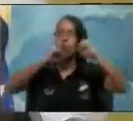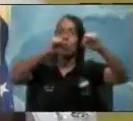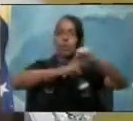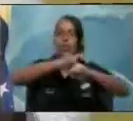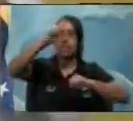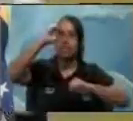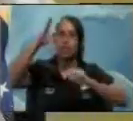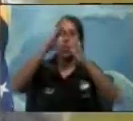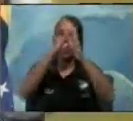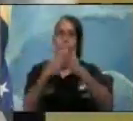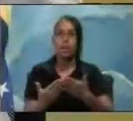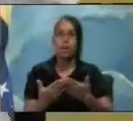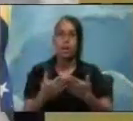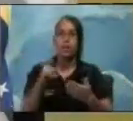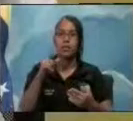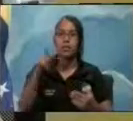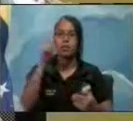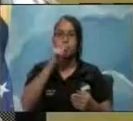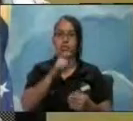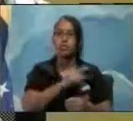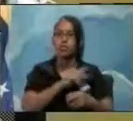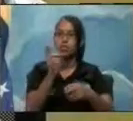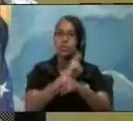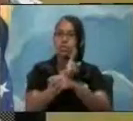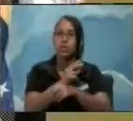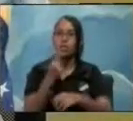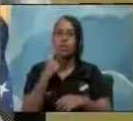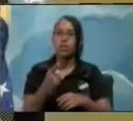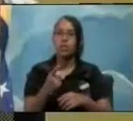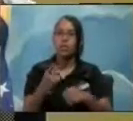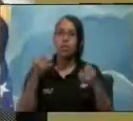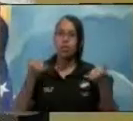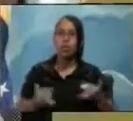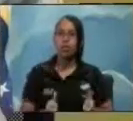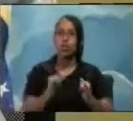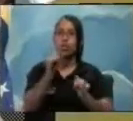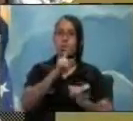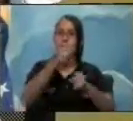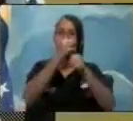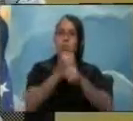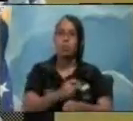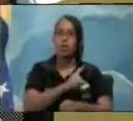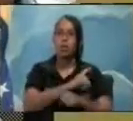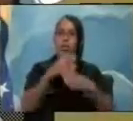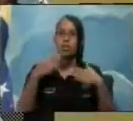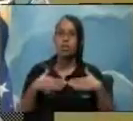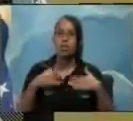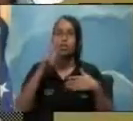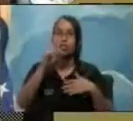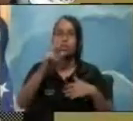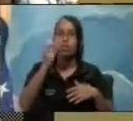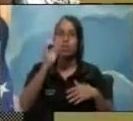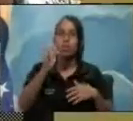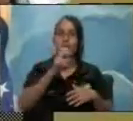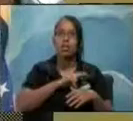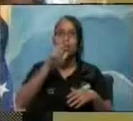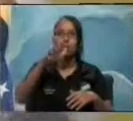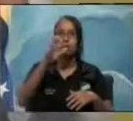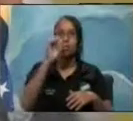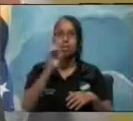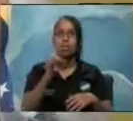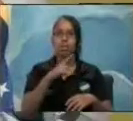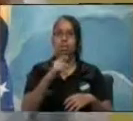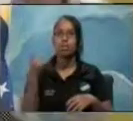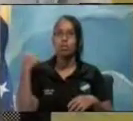de la palabra. Pedro de una vez le dijo, mira hijo, no esperes de mí dos monedas, tres monedas, cuatro monedas. No